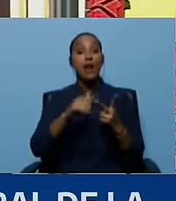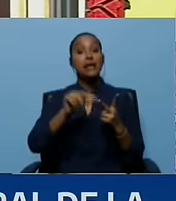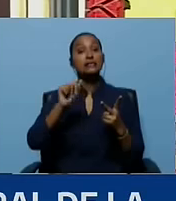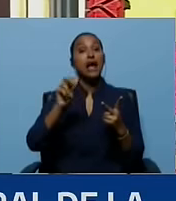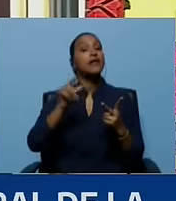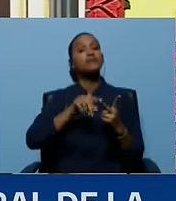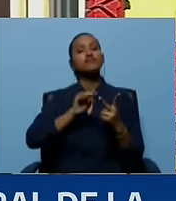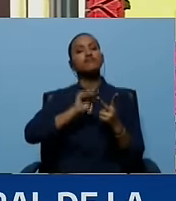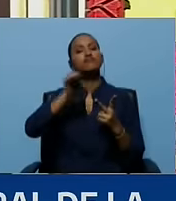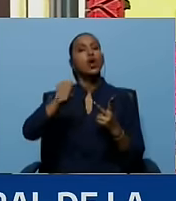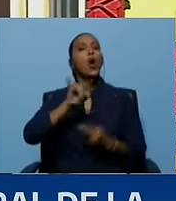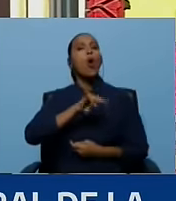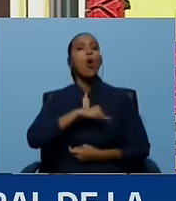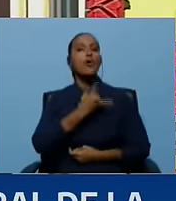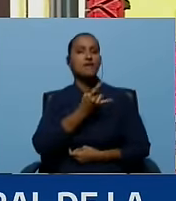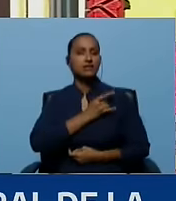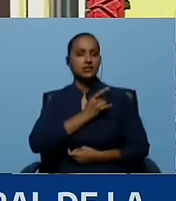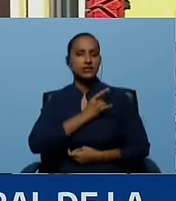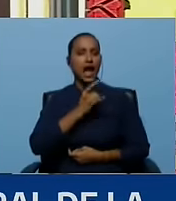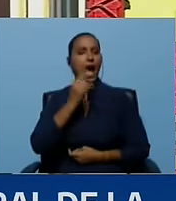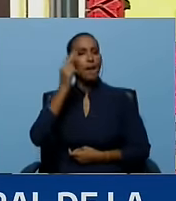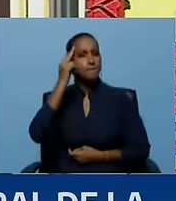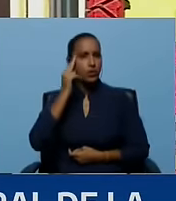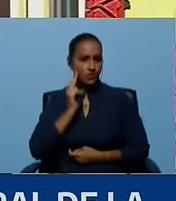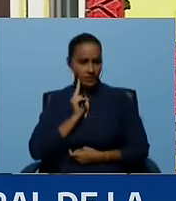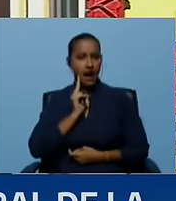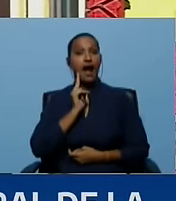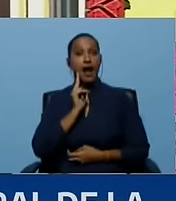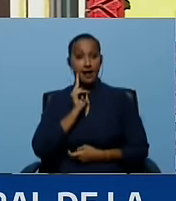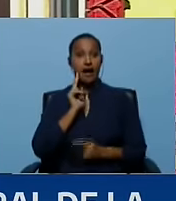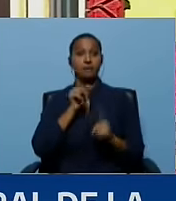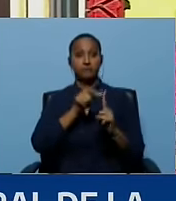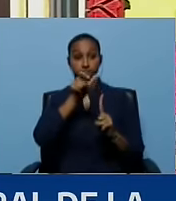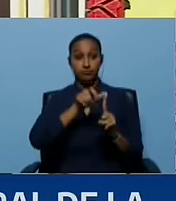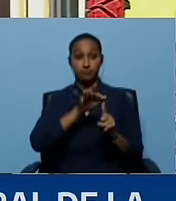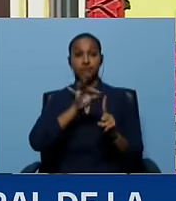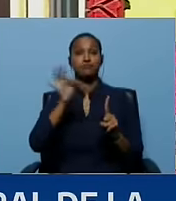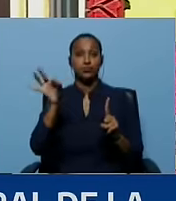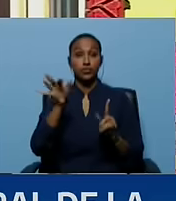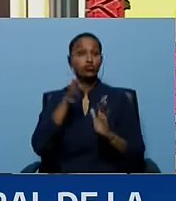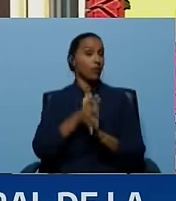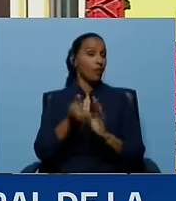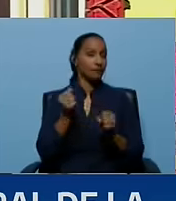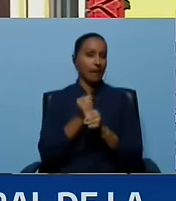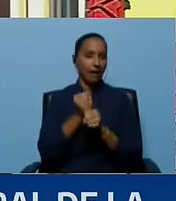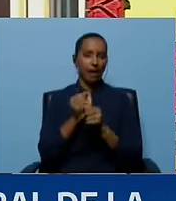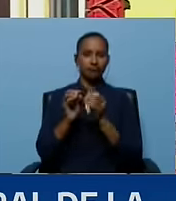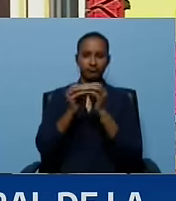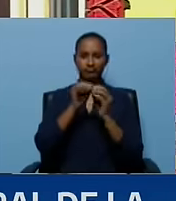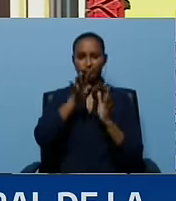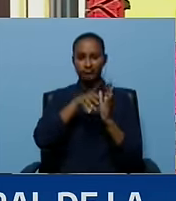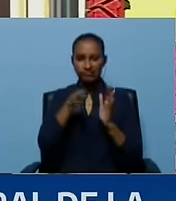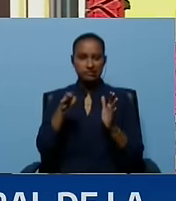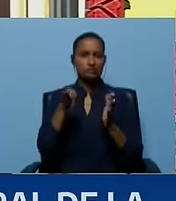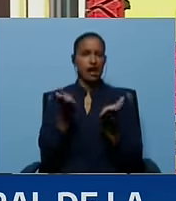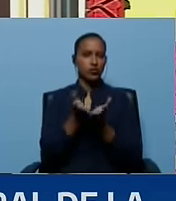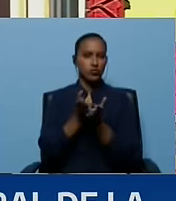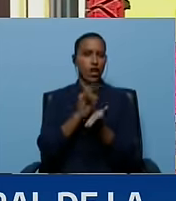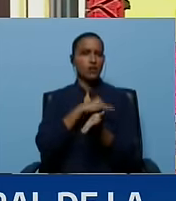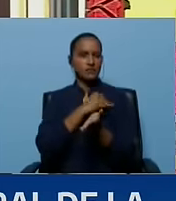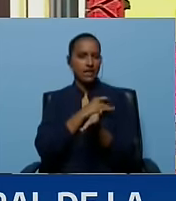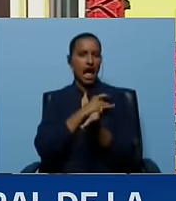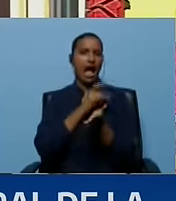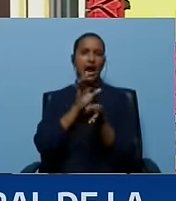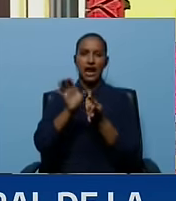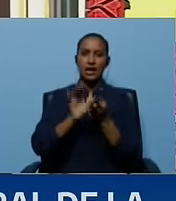Bolivariana de Venezuela con tareas de transformación profunda del pensum de estudio y de todo el trabajo en la universidad. Y Yelitza va a descansar